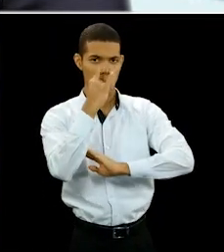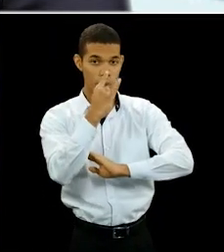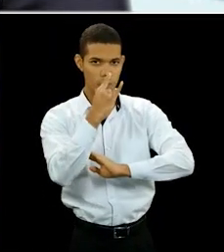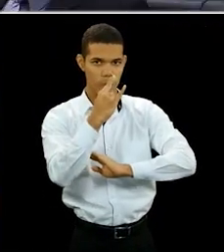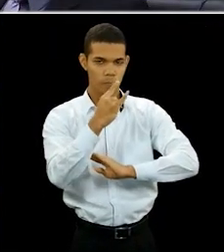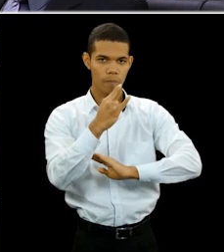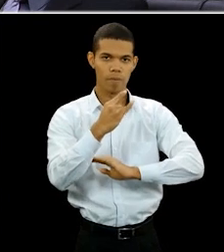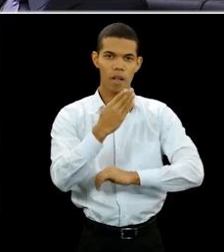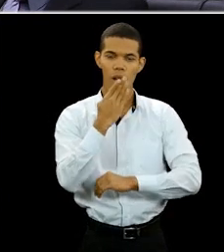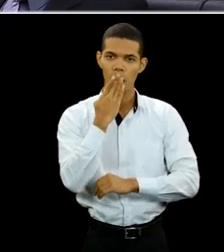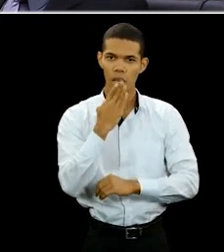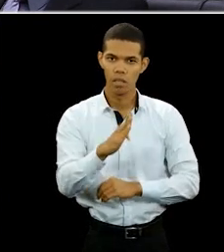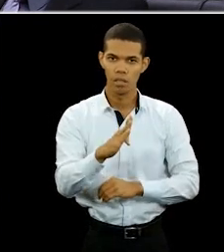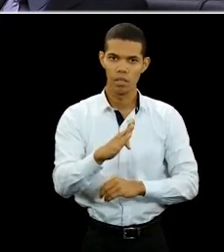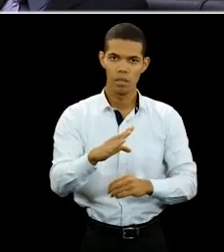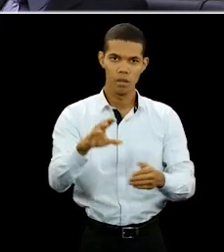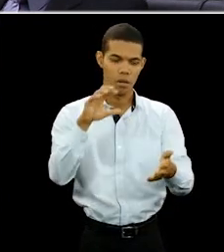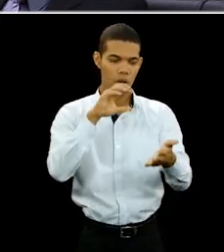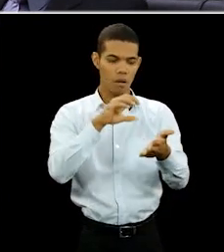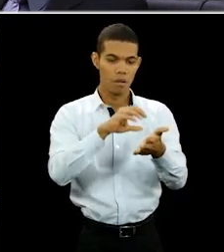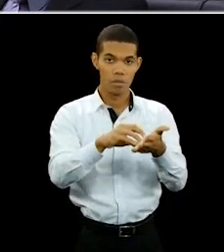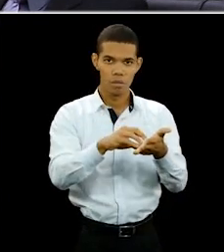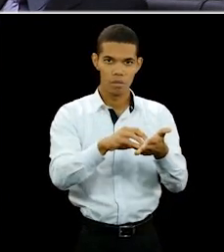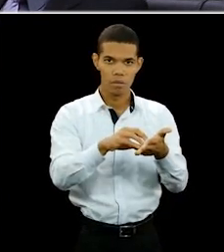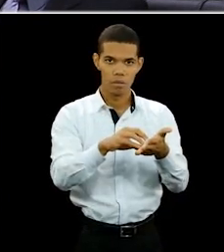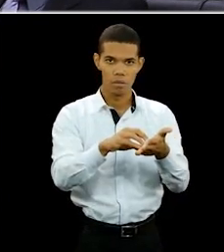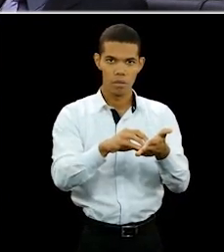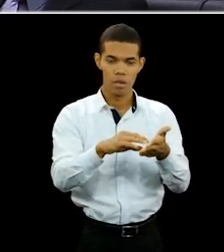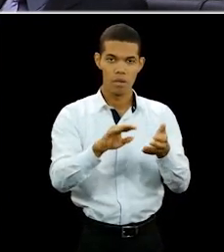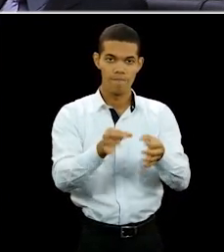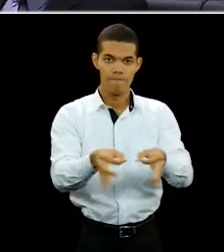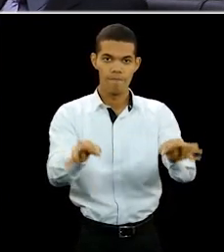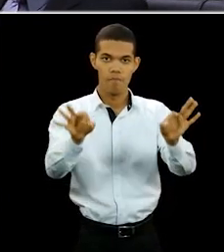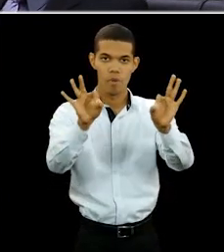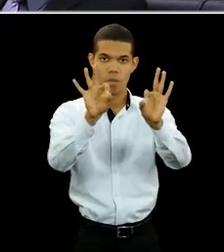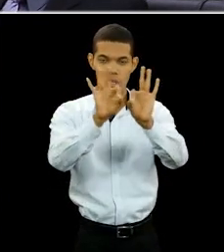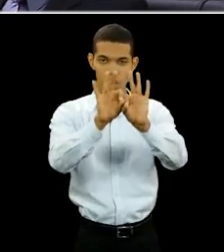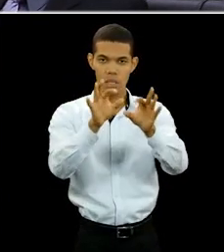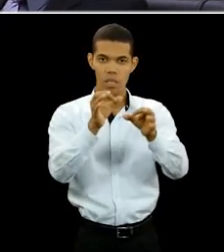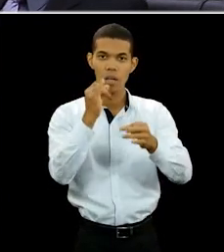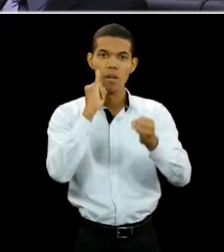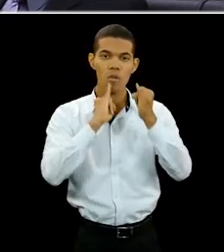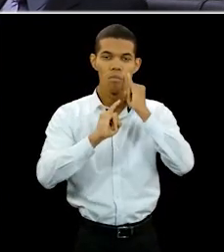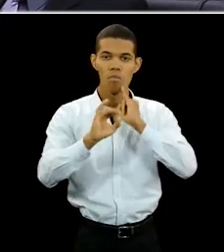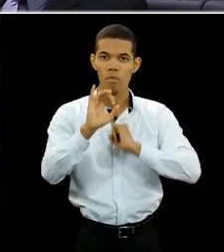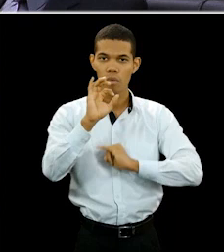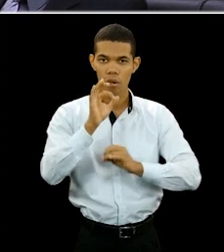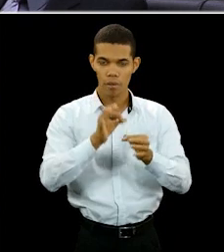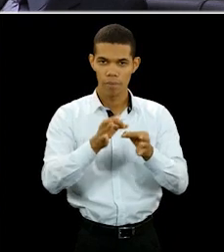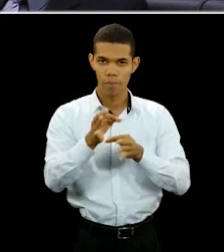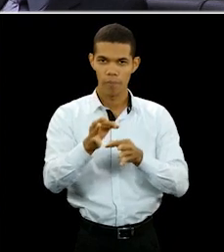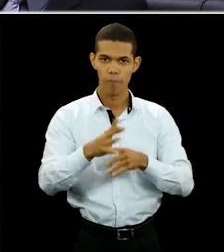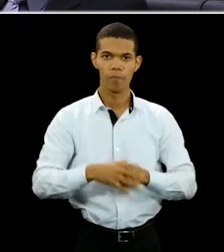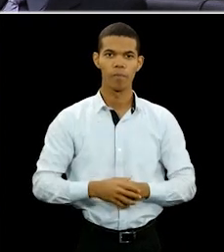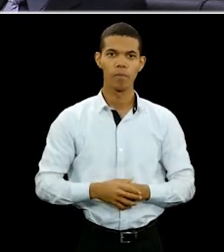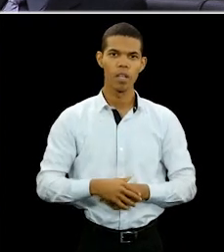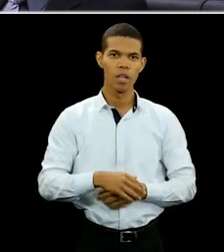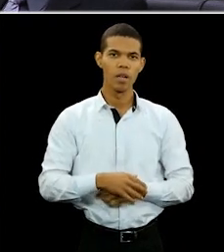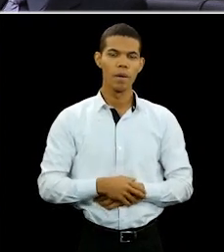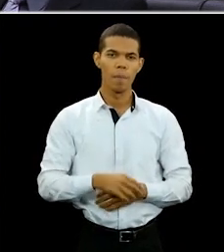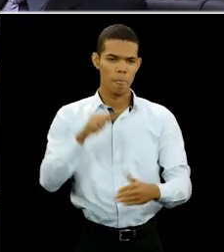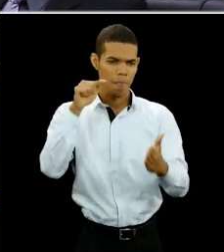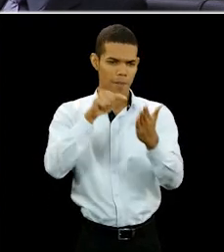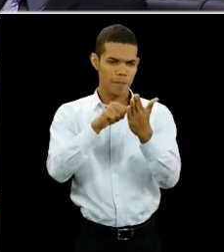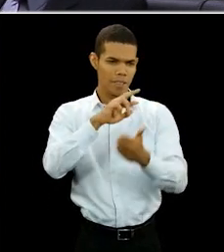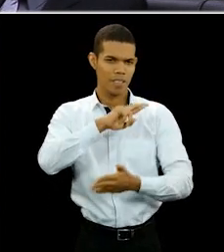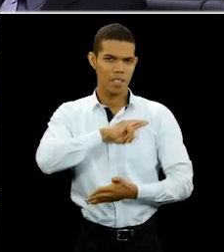un símbolo y no solamente por eh asuntos eh eh religiosos sino también el ciclo